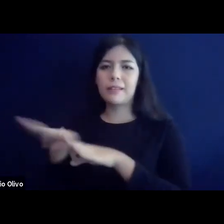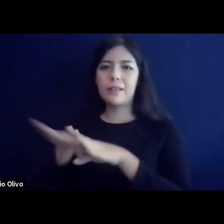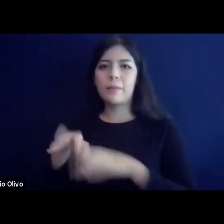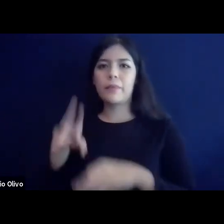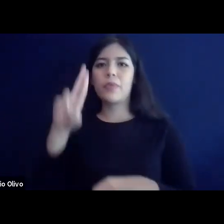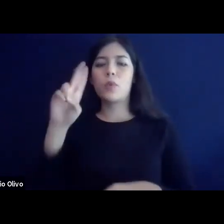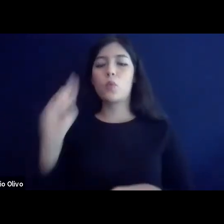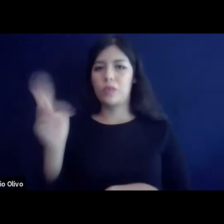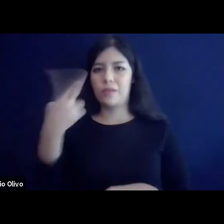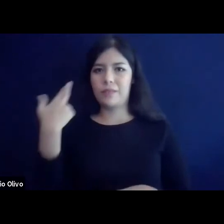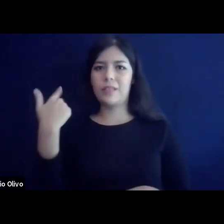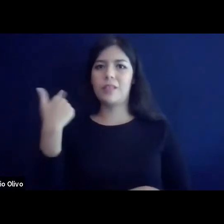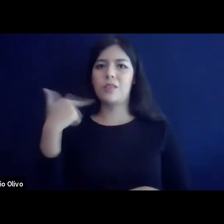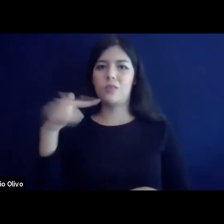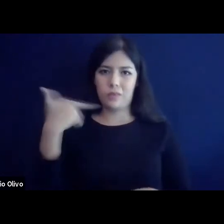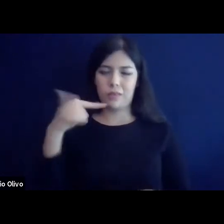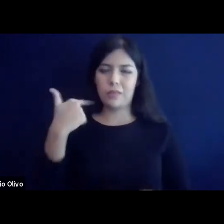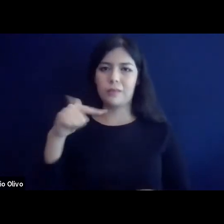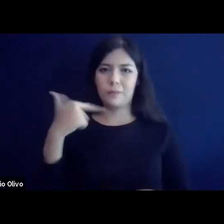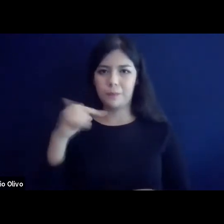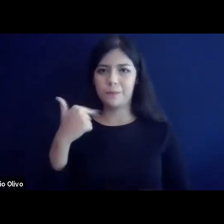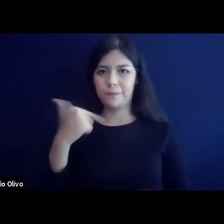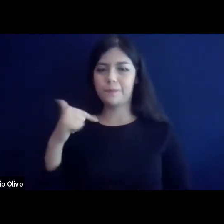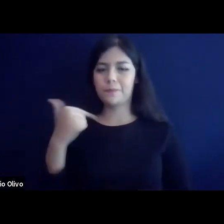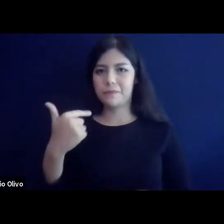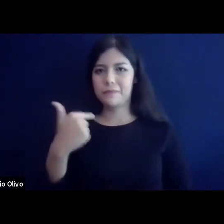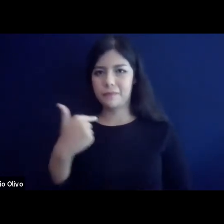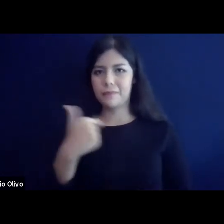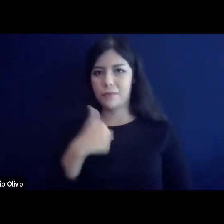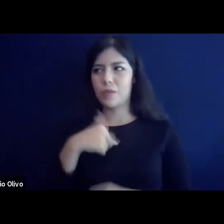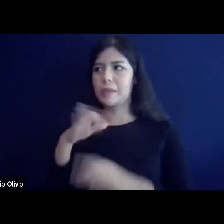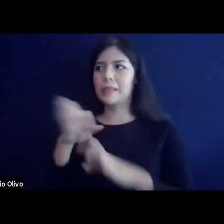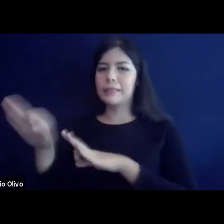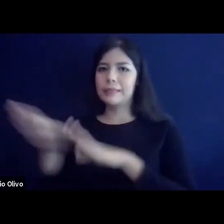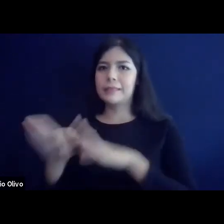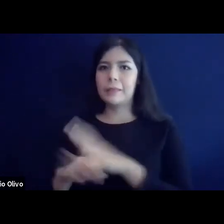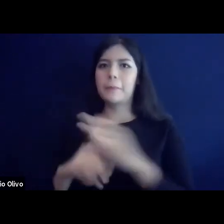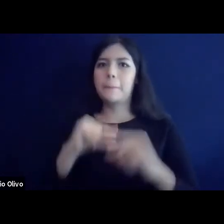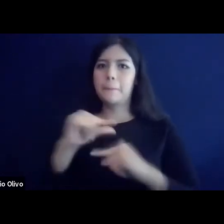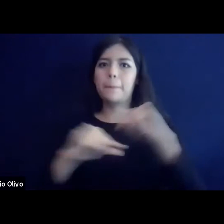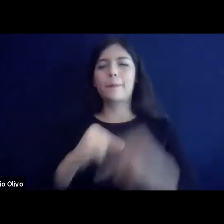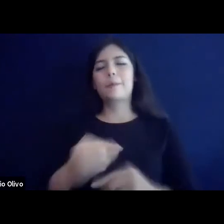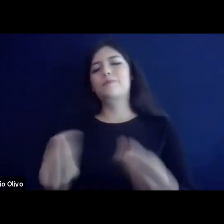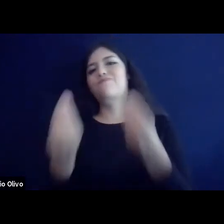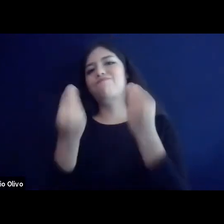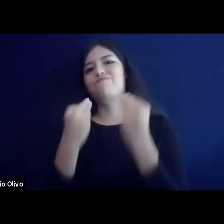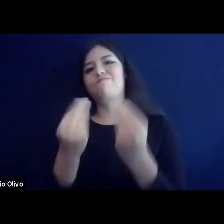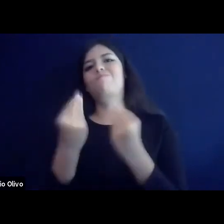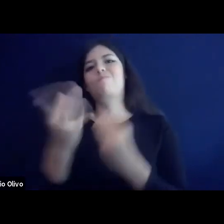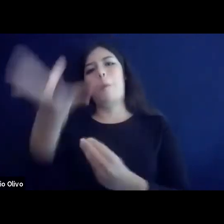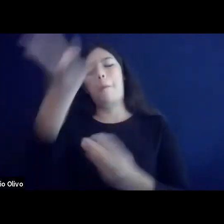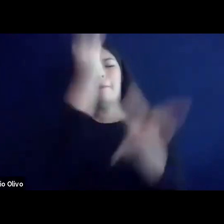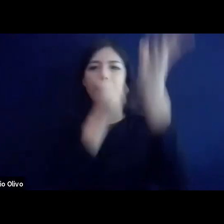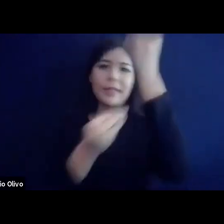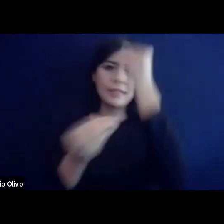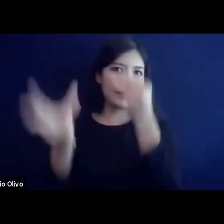experiencias, nos pasa de todo un poco, pero sobre todo el aprendizaje ha sido mucho, he